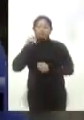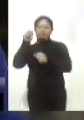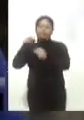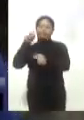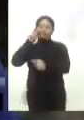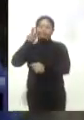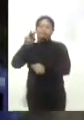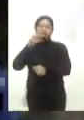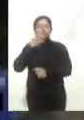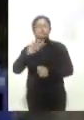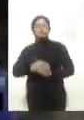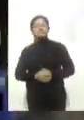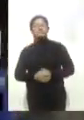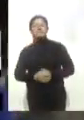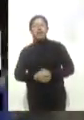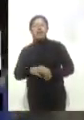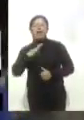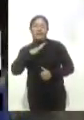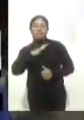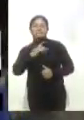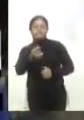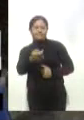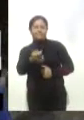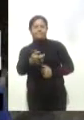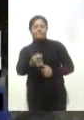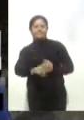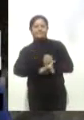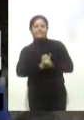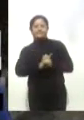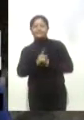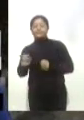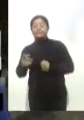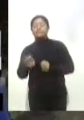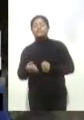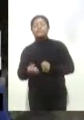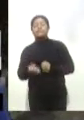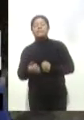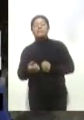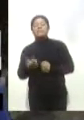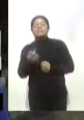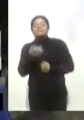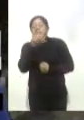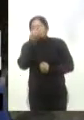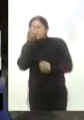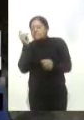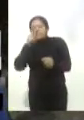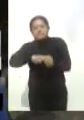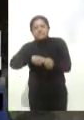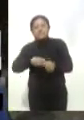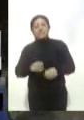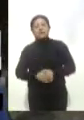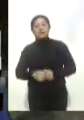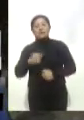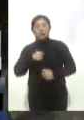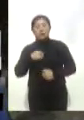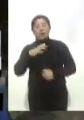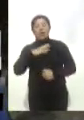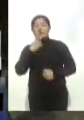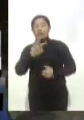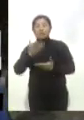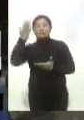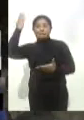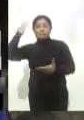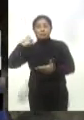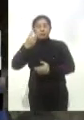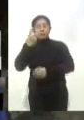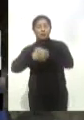Bueno, a lo mejor sí he con acletas de iniciación, pero por ejemplo yo que tengo dos acletas ya que llevo dos años